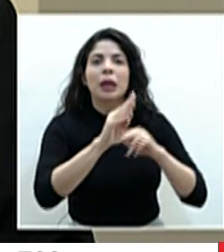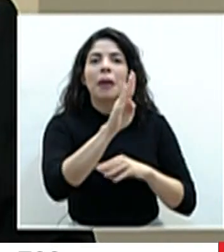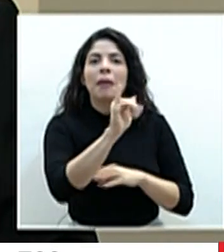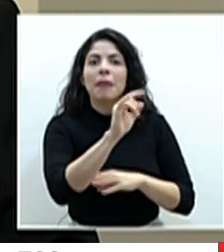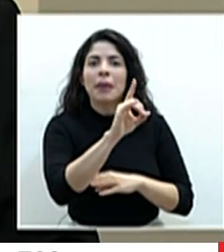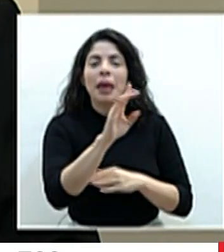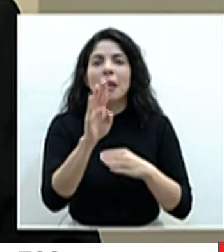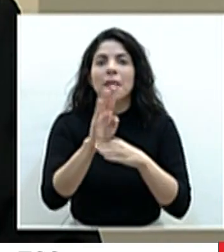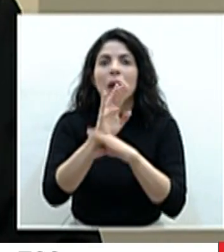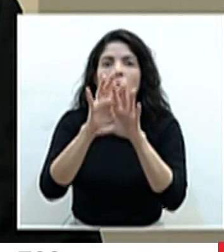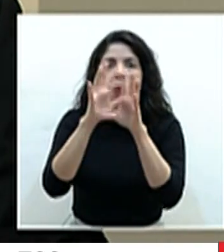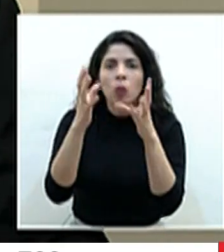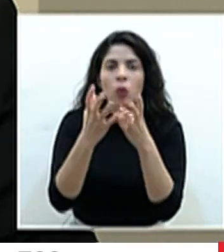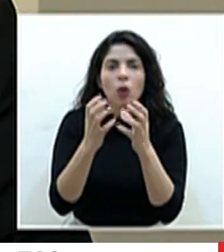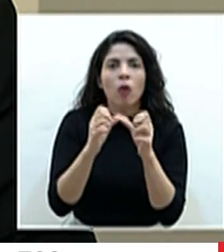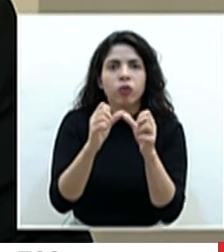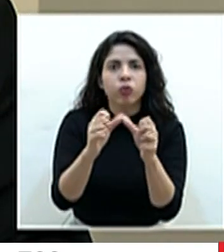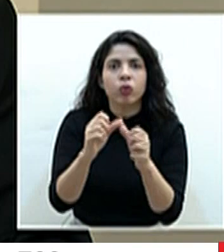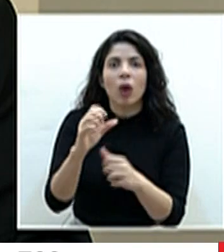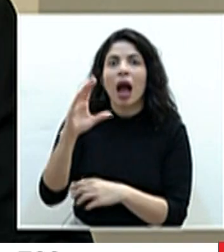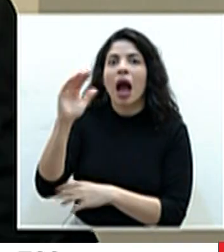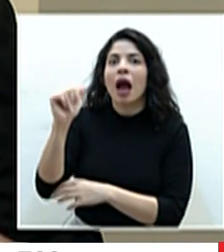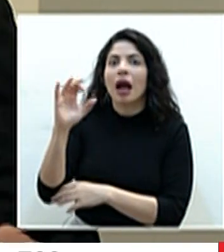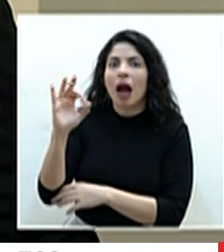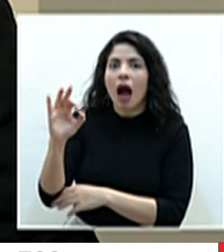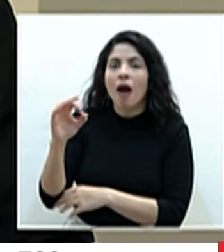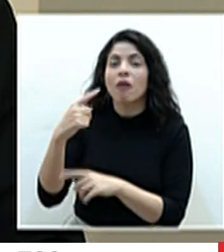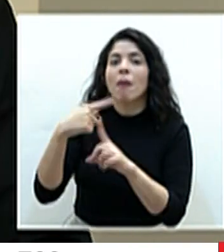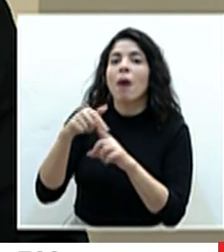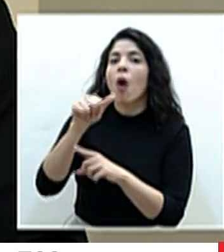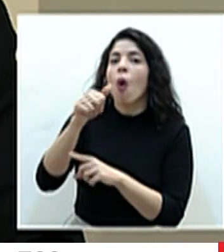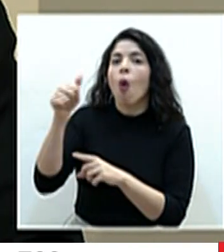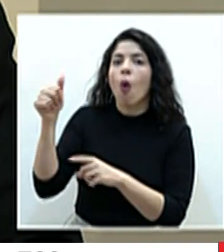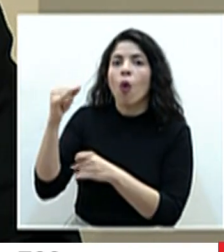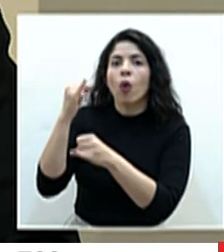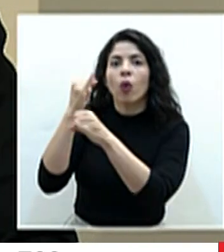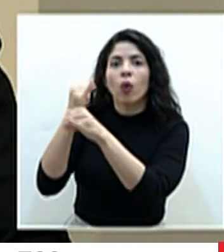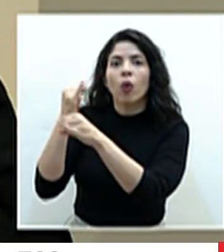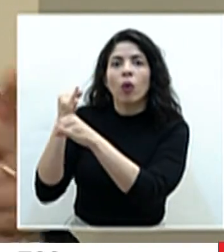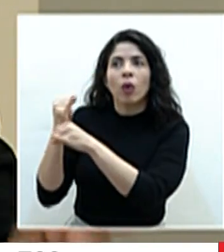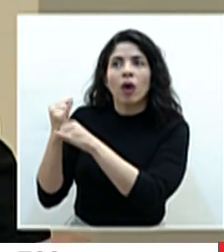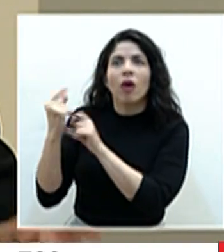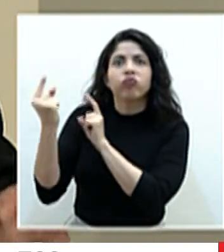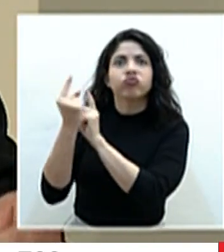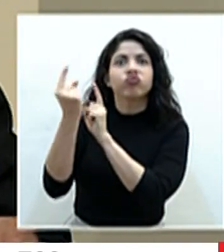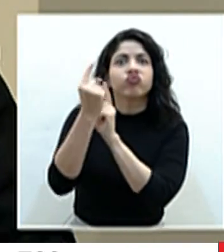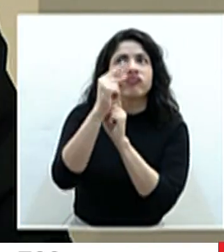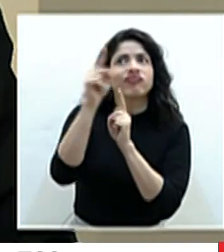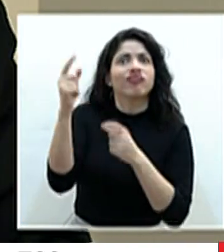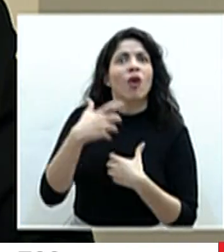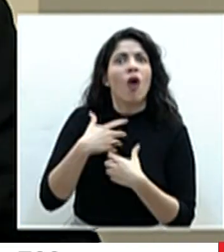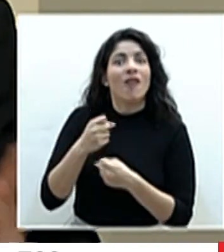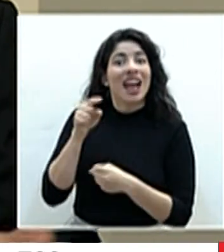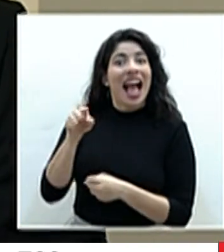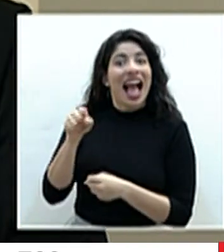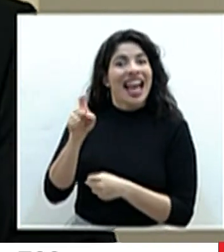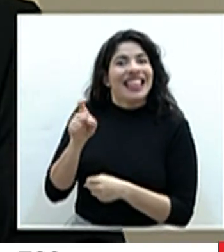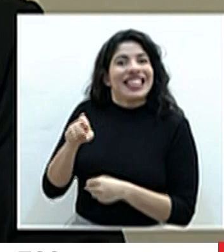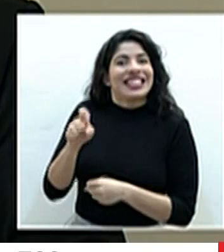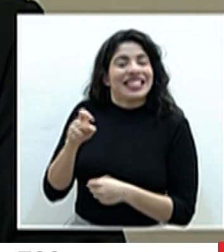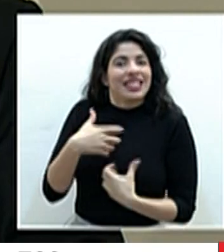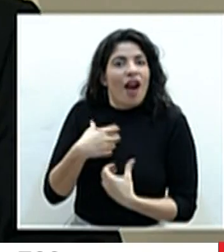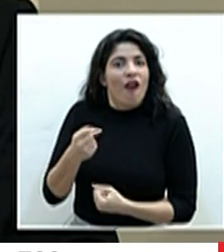Banco Mundial, con la CAF y con otros entes multilaterales. porque ahí es donde tiene que estar hoy la confianza